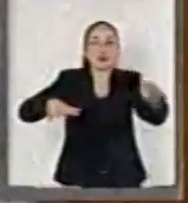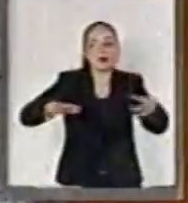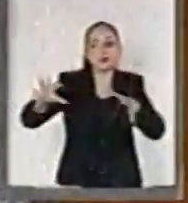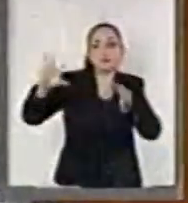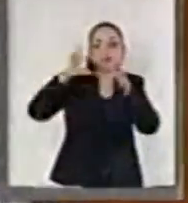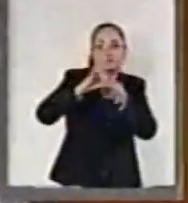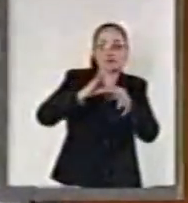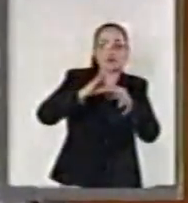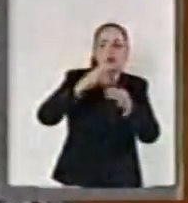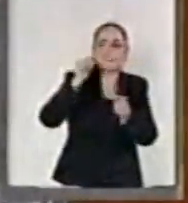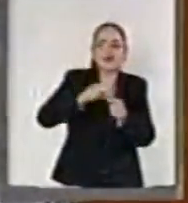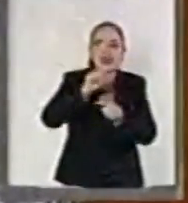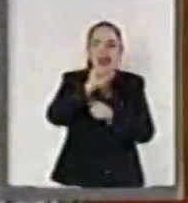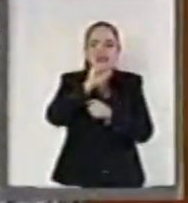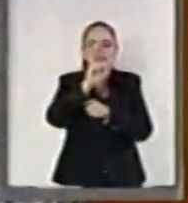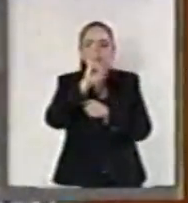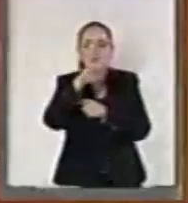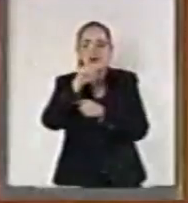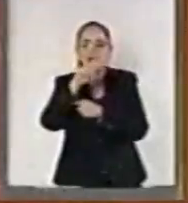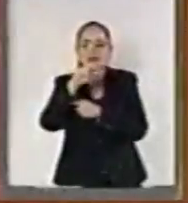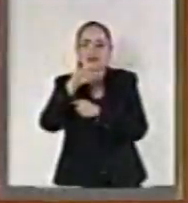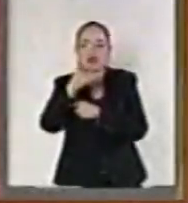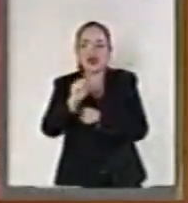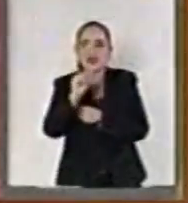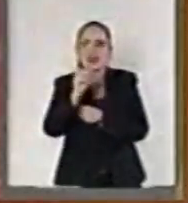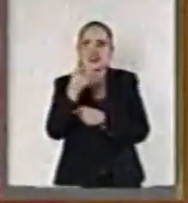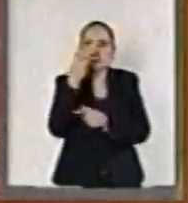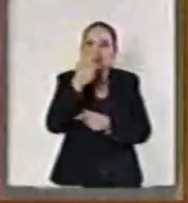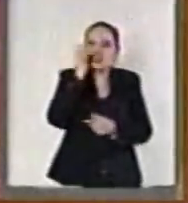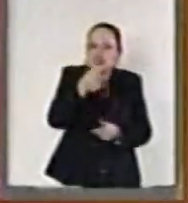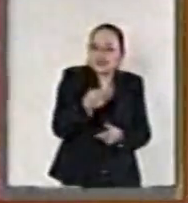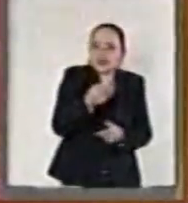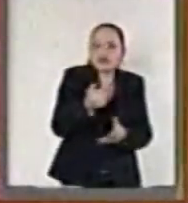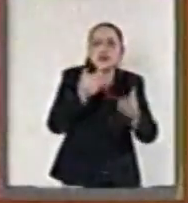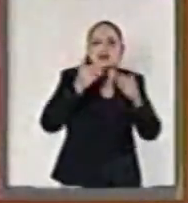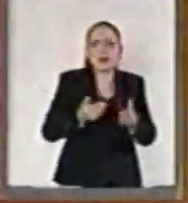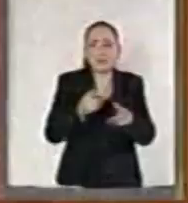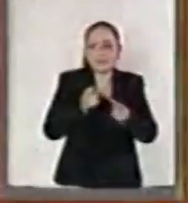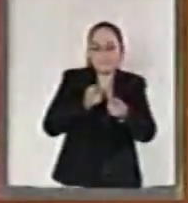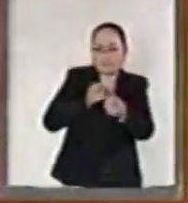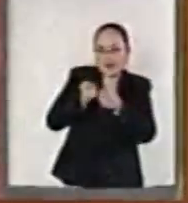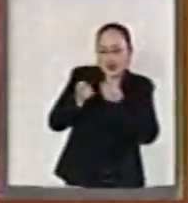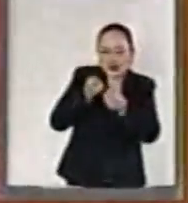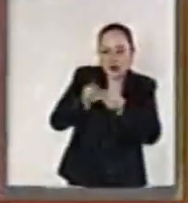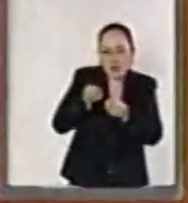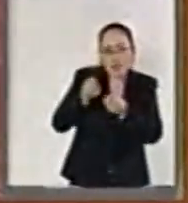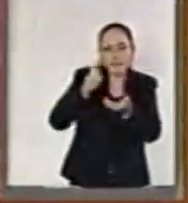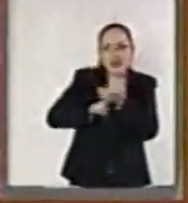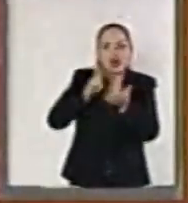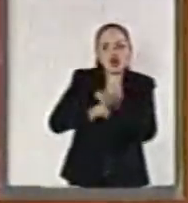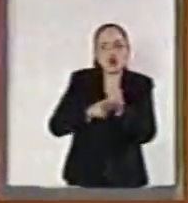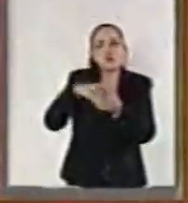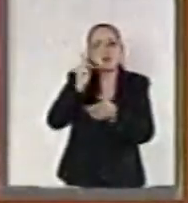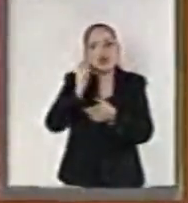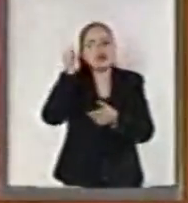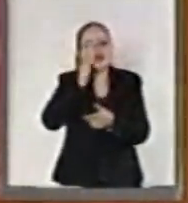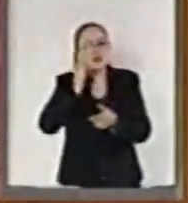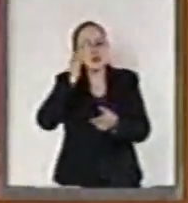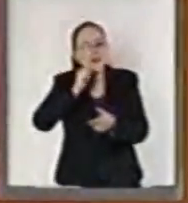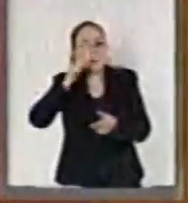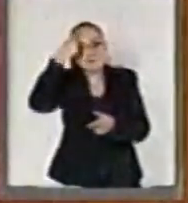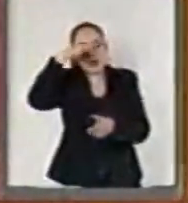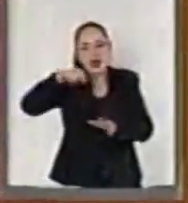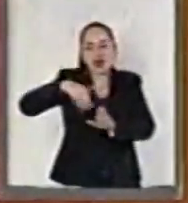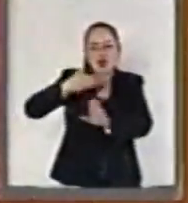regulación asimétrica. Dicho en términos llanos, manipular los precios, pero siempre en contra